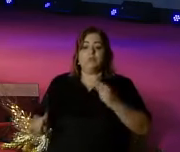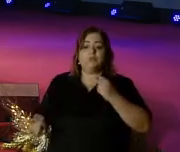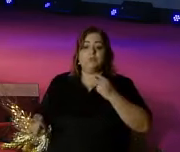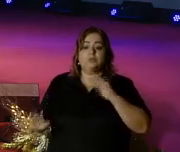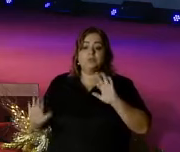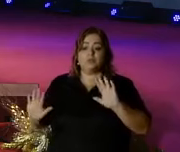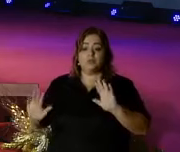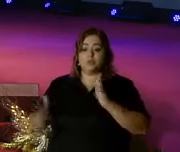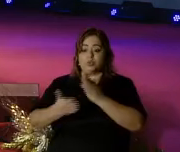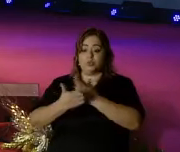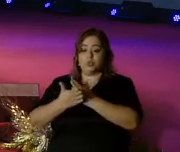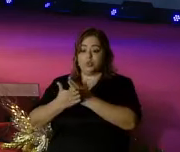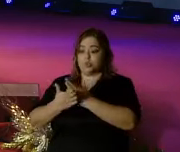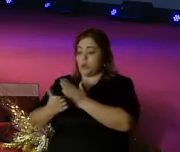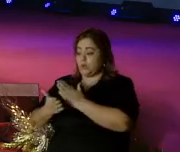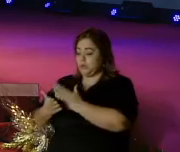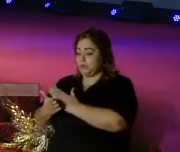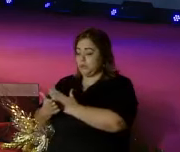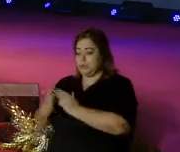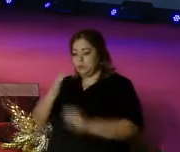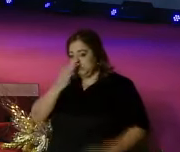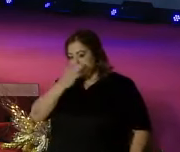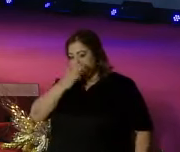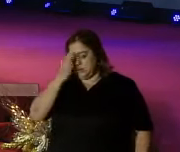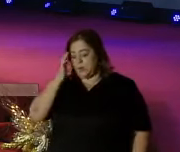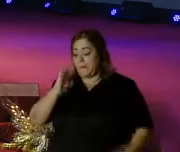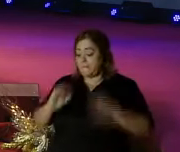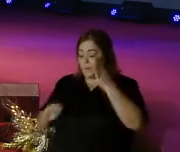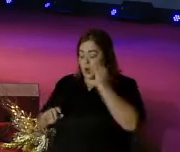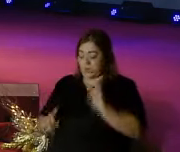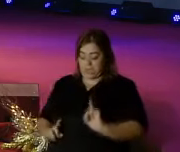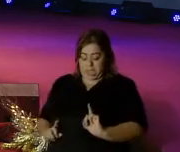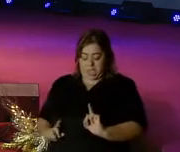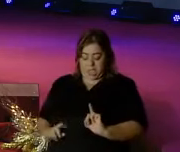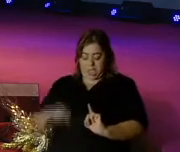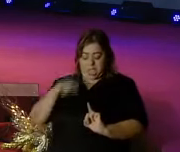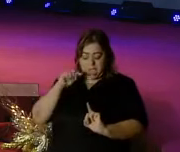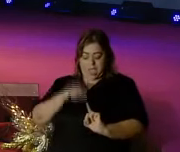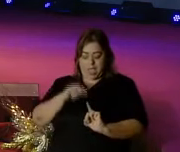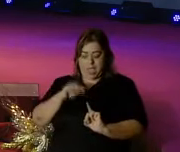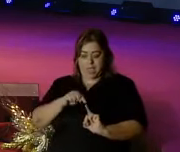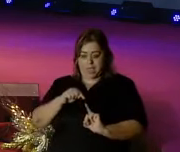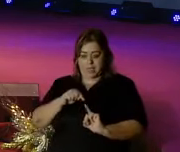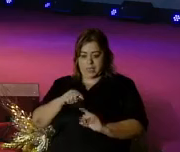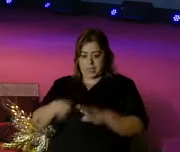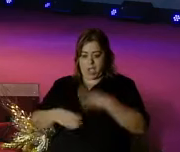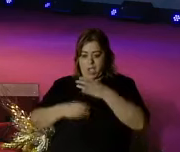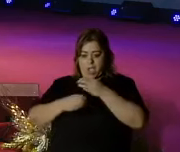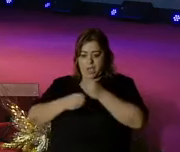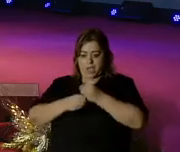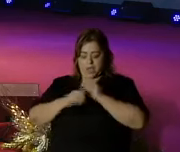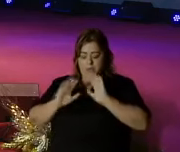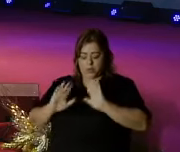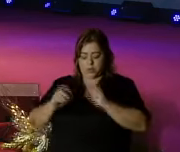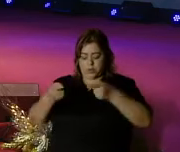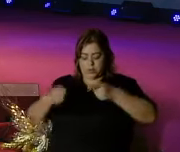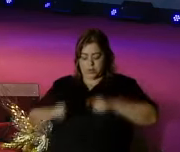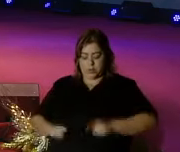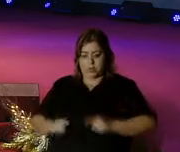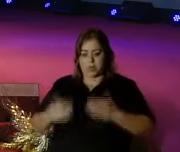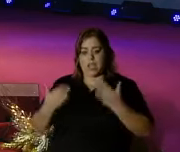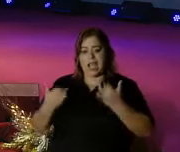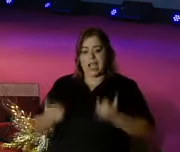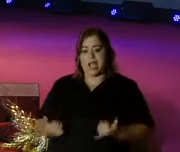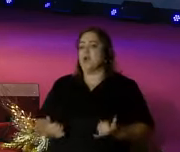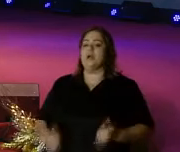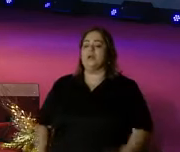porque aquella mujer recibió un milagro y le tomó tiempo a Jesús. Ahora vemos que Él dice: ahora se divide lo que